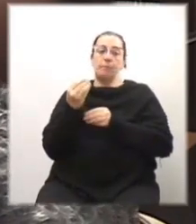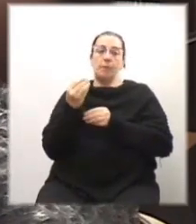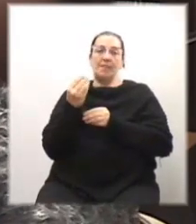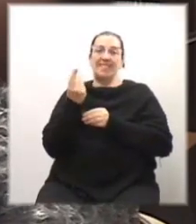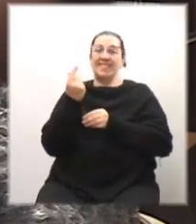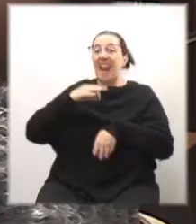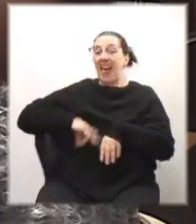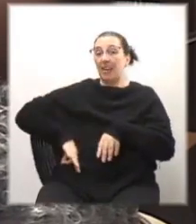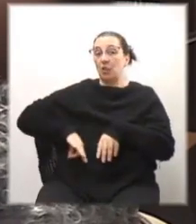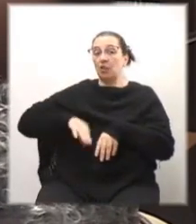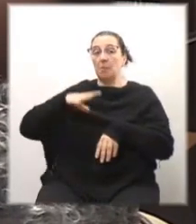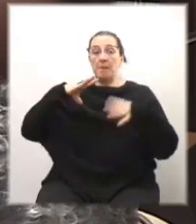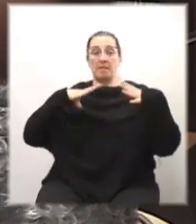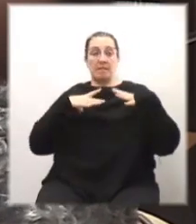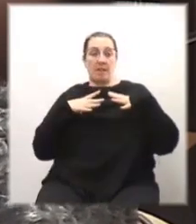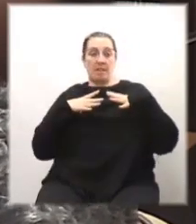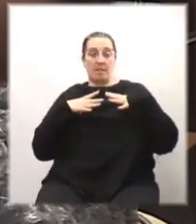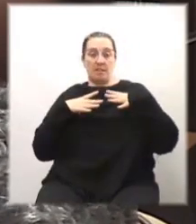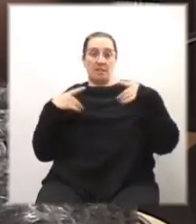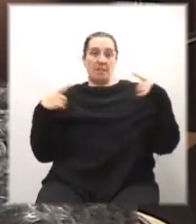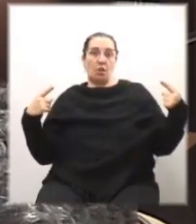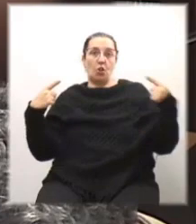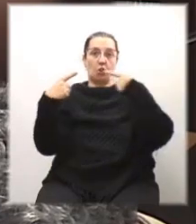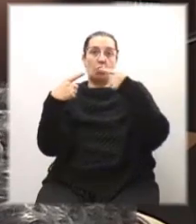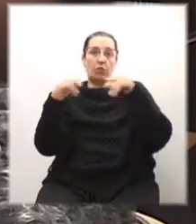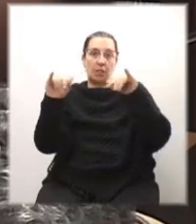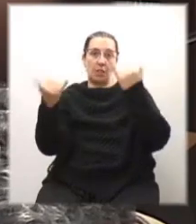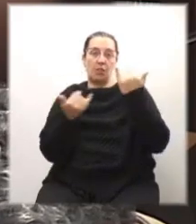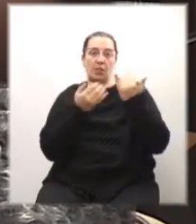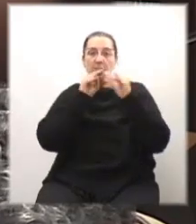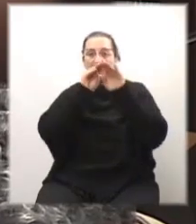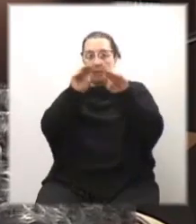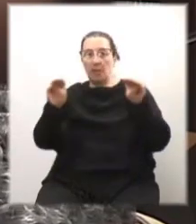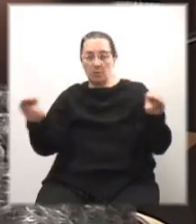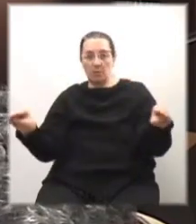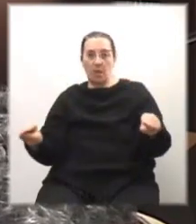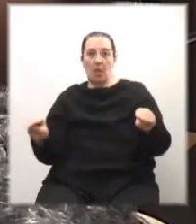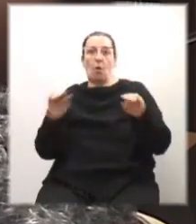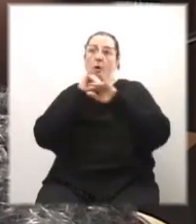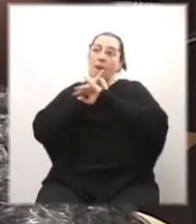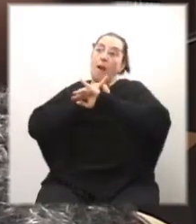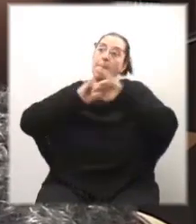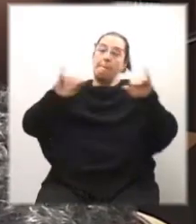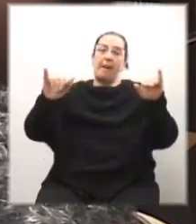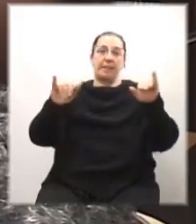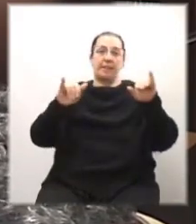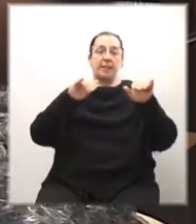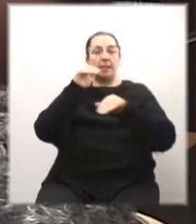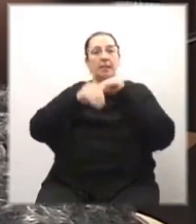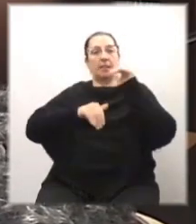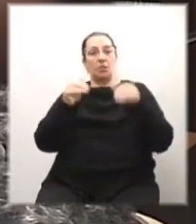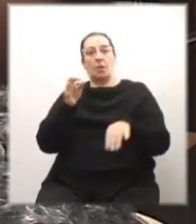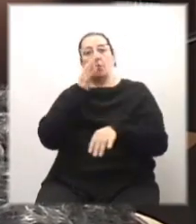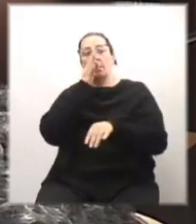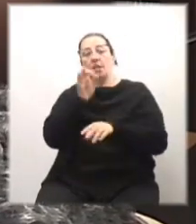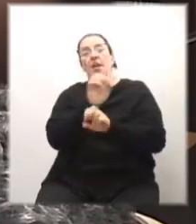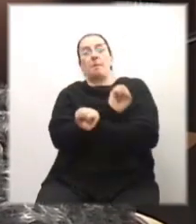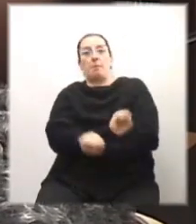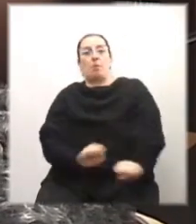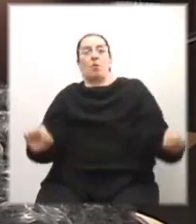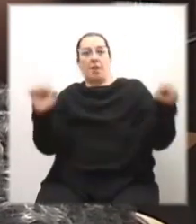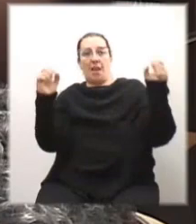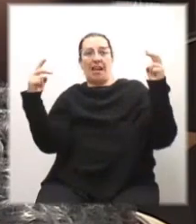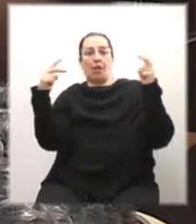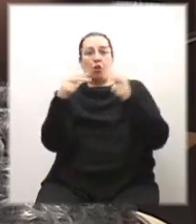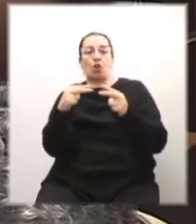en salarios y pasividades, en contra de lo que se había anunciado en la campaña electoral, cuando se decía que era posible